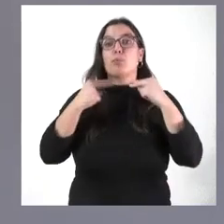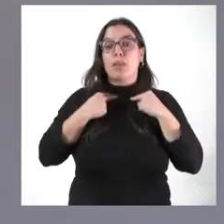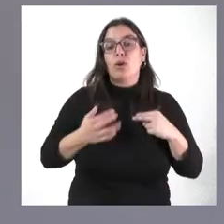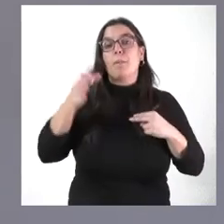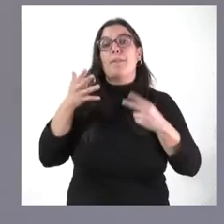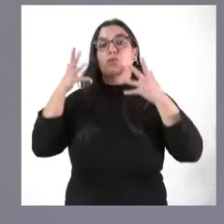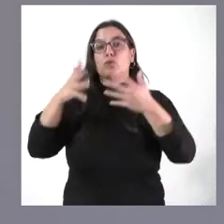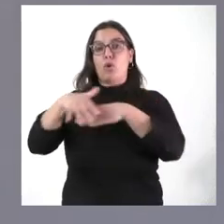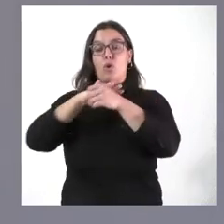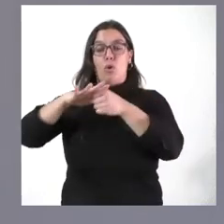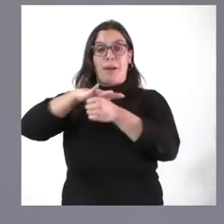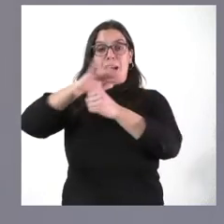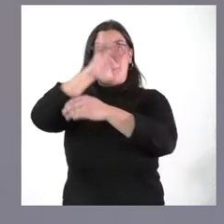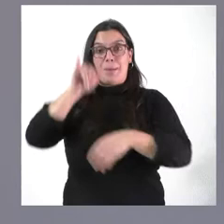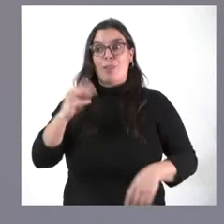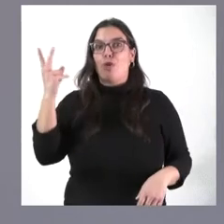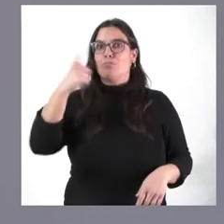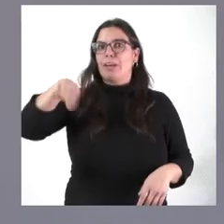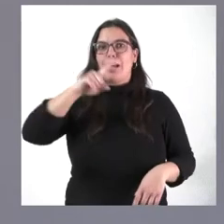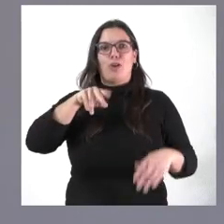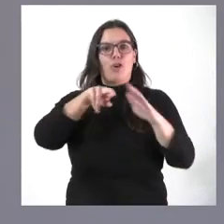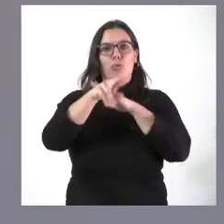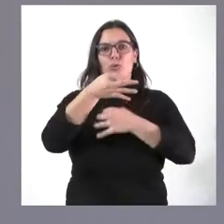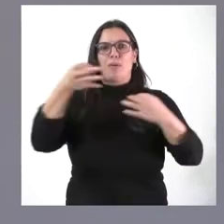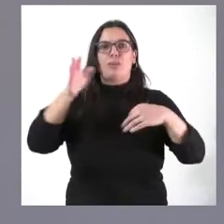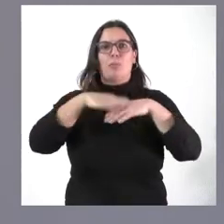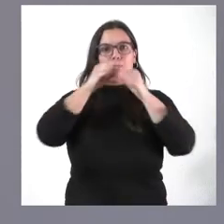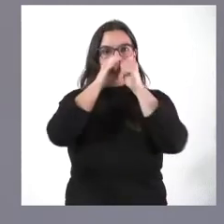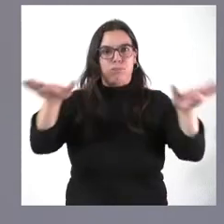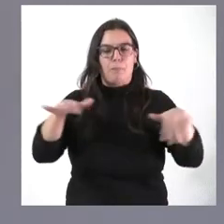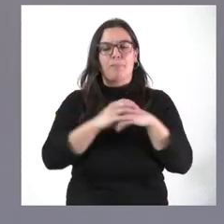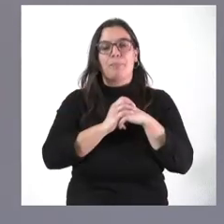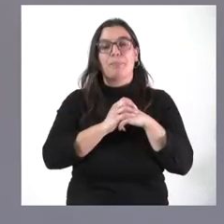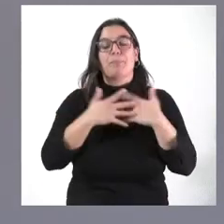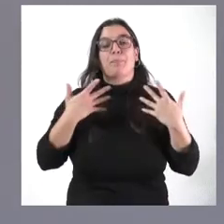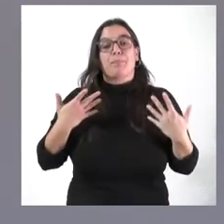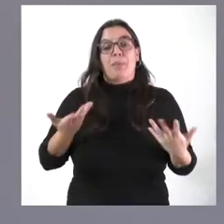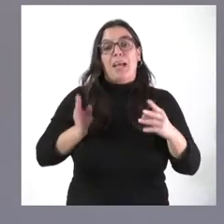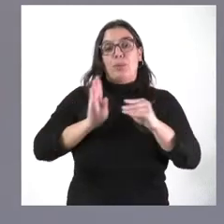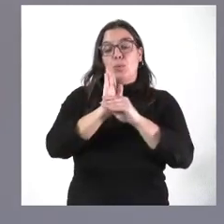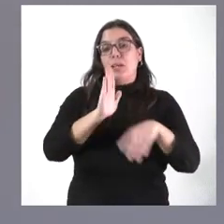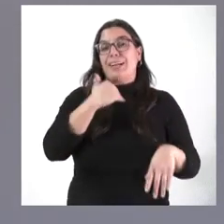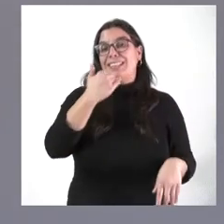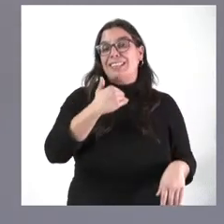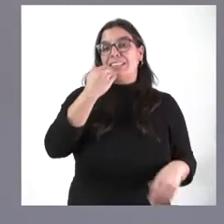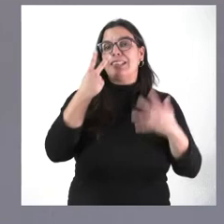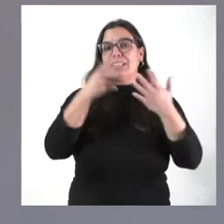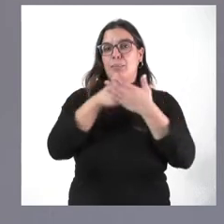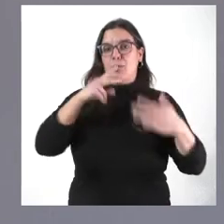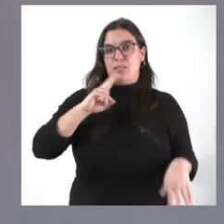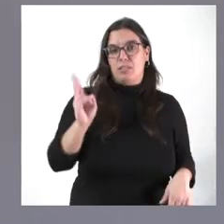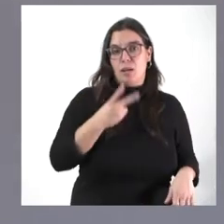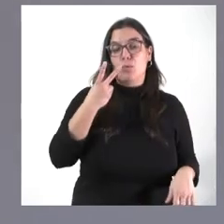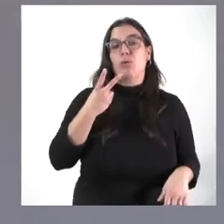comarcal del bierzo son buen instrumento para avanzar En esa dirección como les digo la ayuda casi alcanza los 7 millones de euros